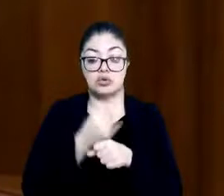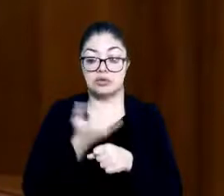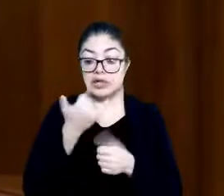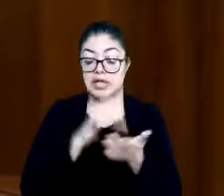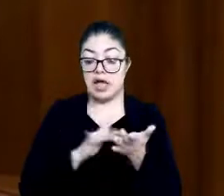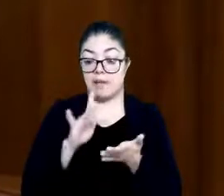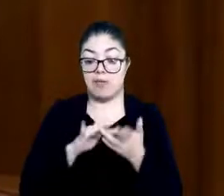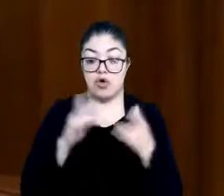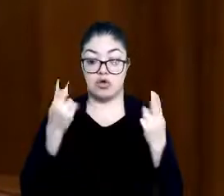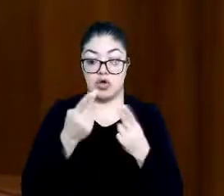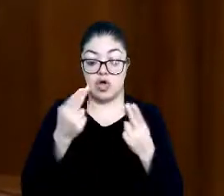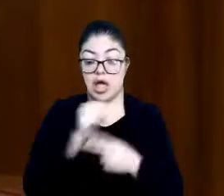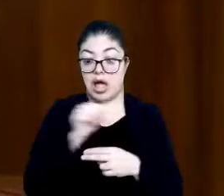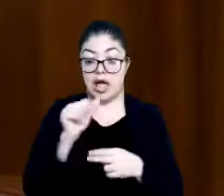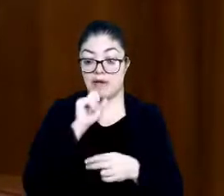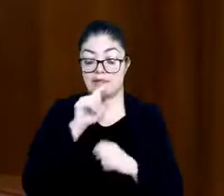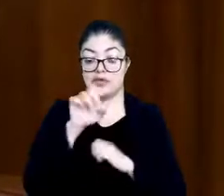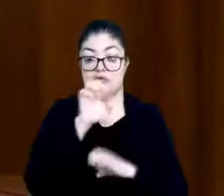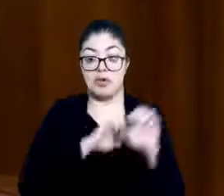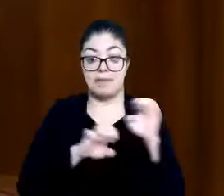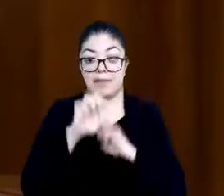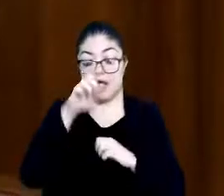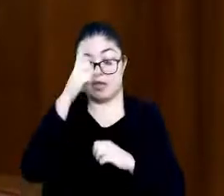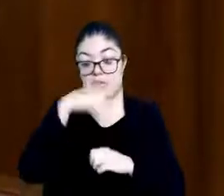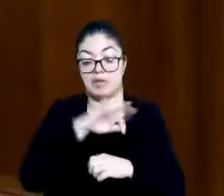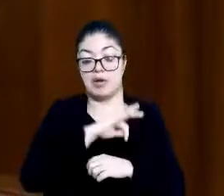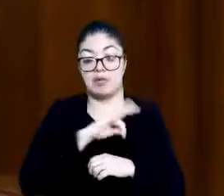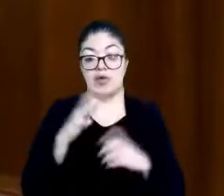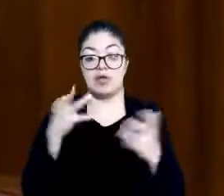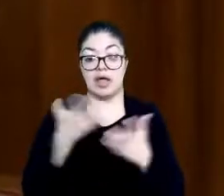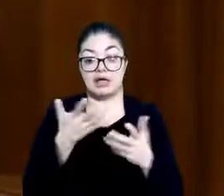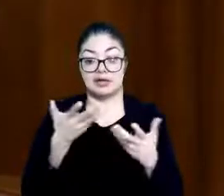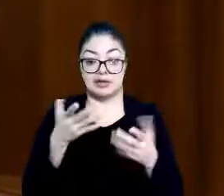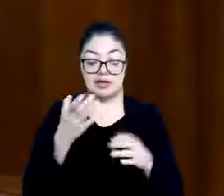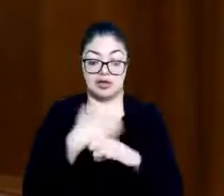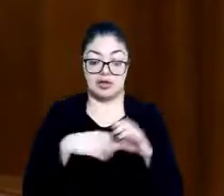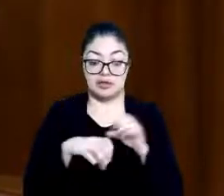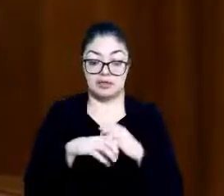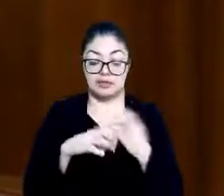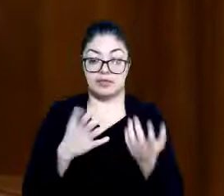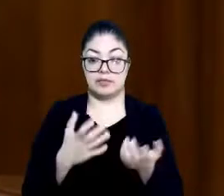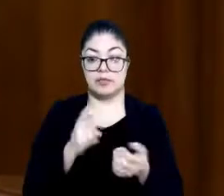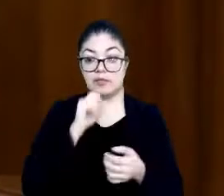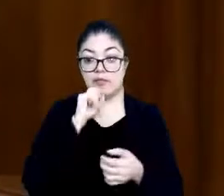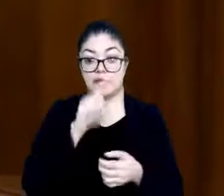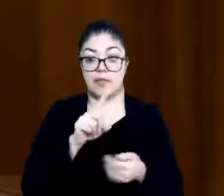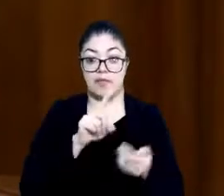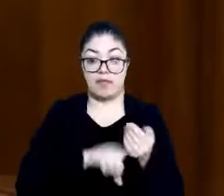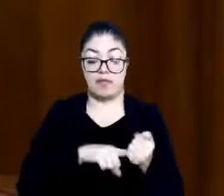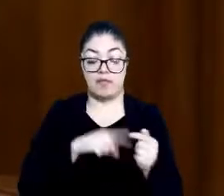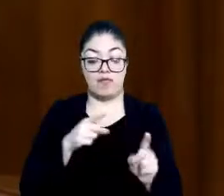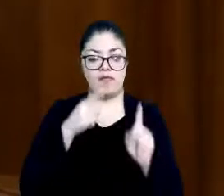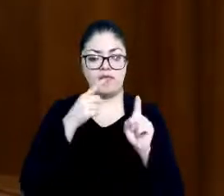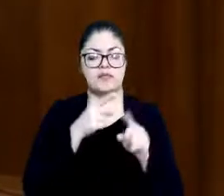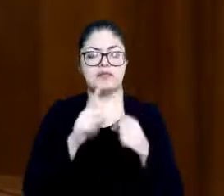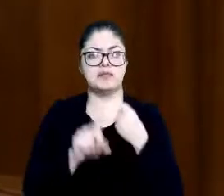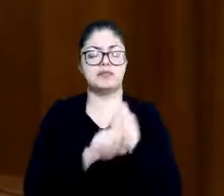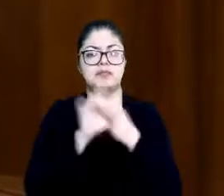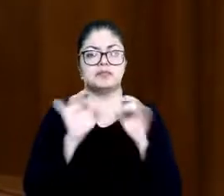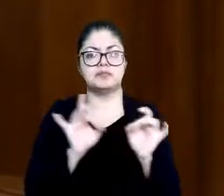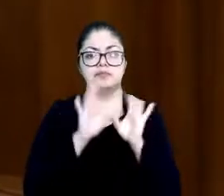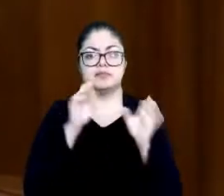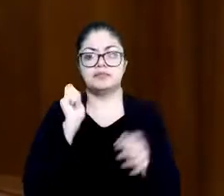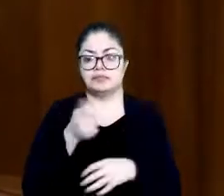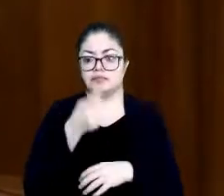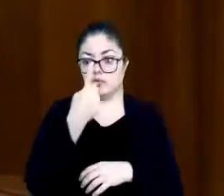necesarios por parte de sus empleadores para llevar a cabo sus funciones, lo cual tiene como consecuencia que 1